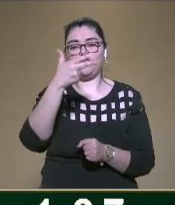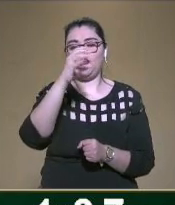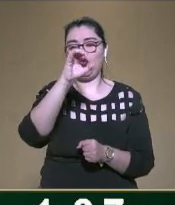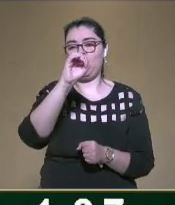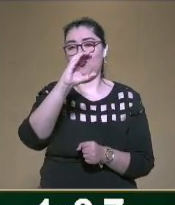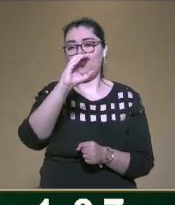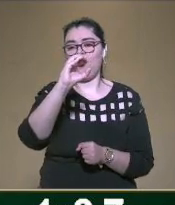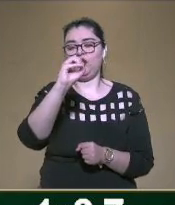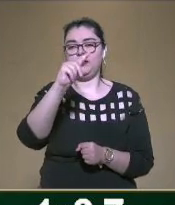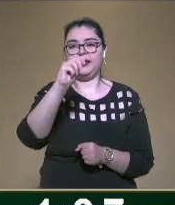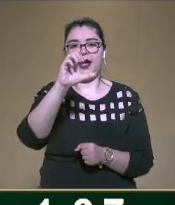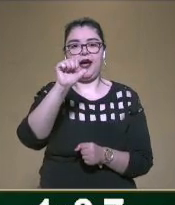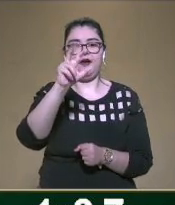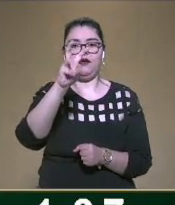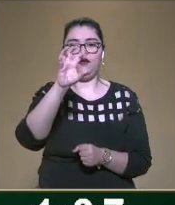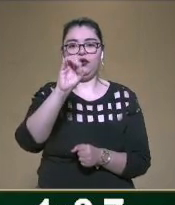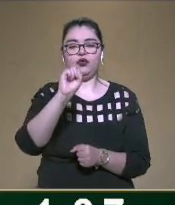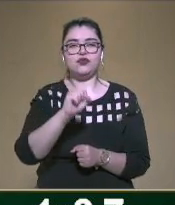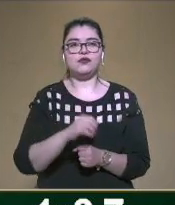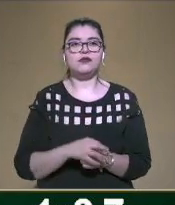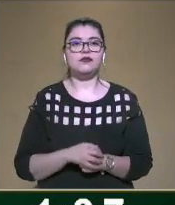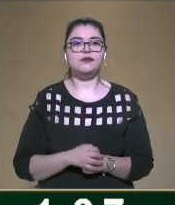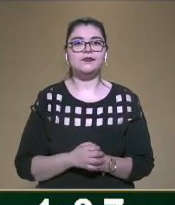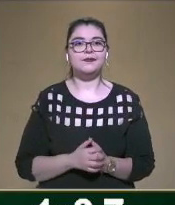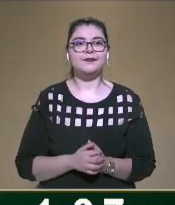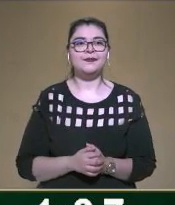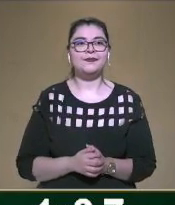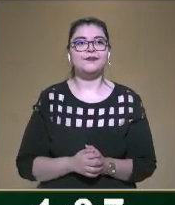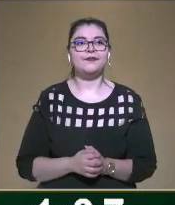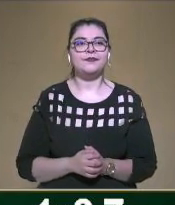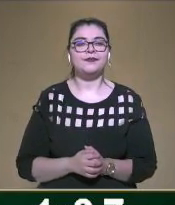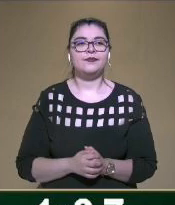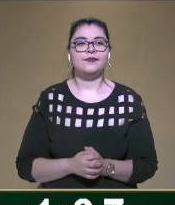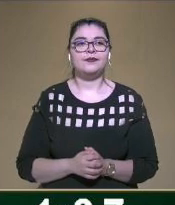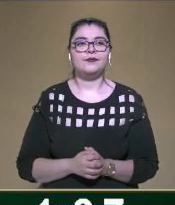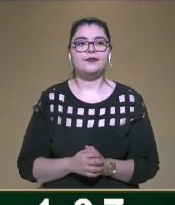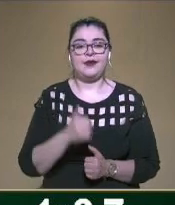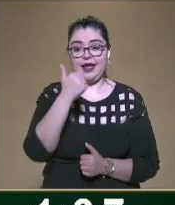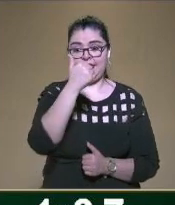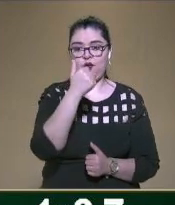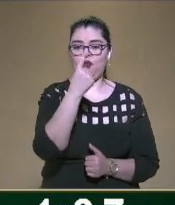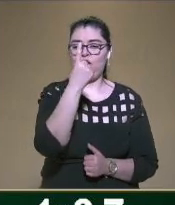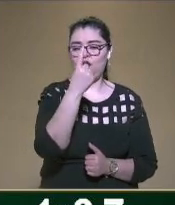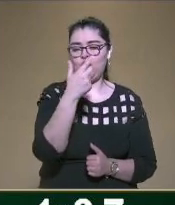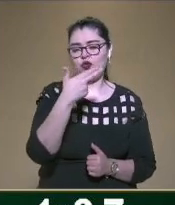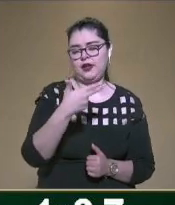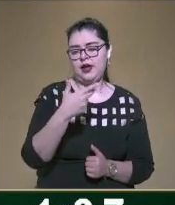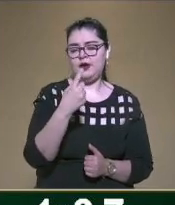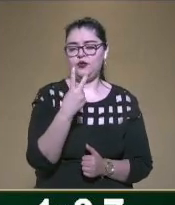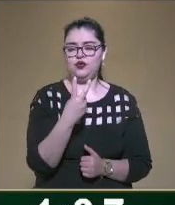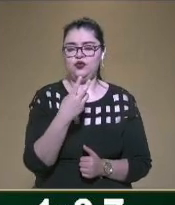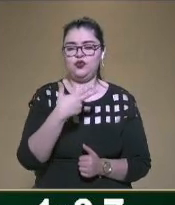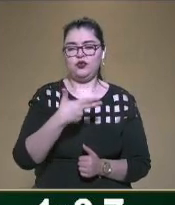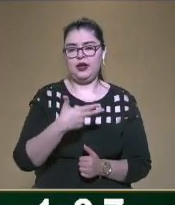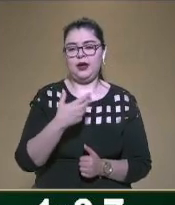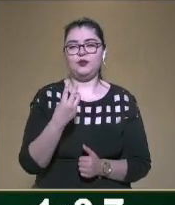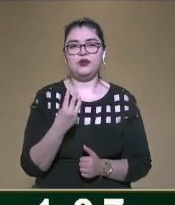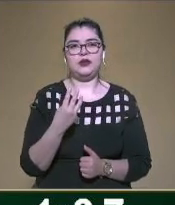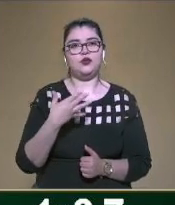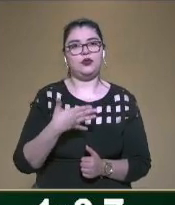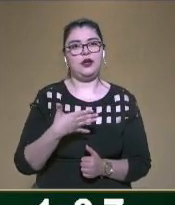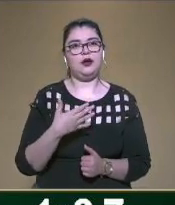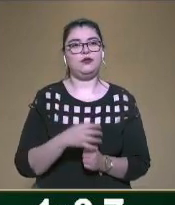bien. Entonces, vamos a ponerle aquí 1/8, ¿sí? 2/8. 2/8.